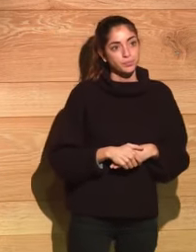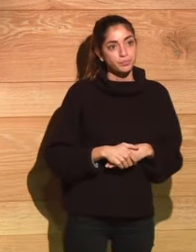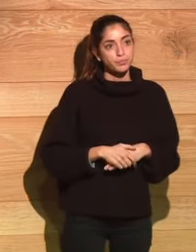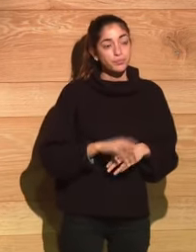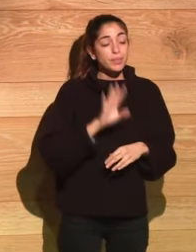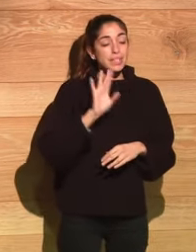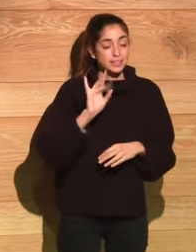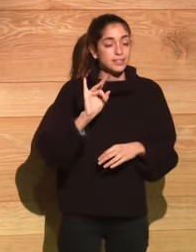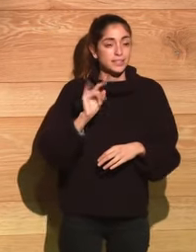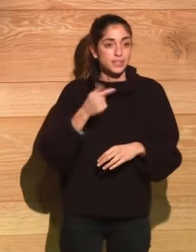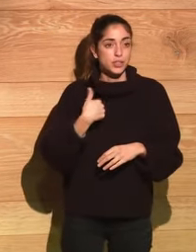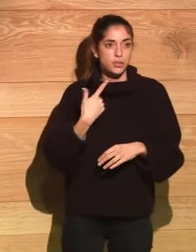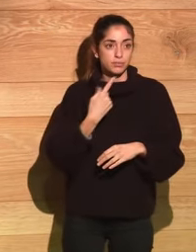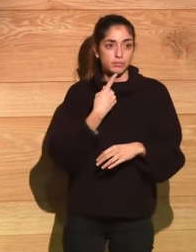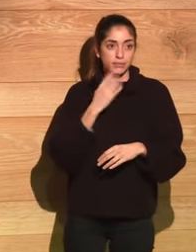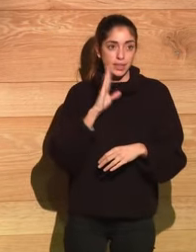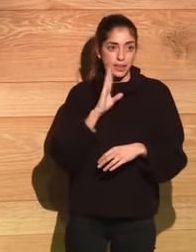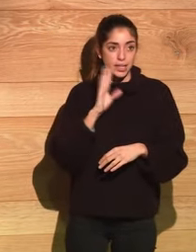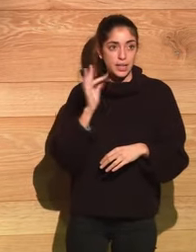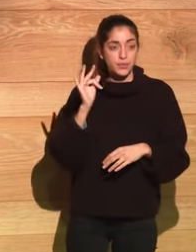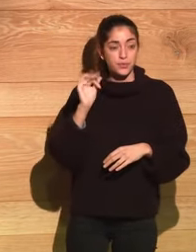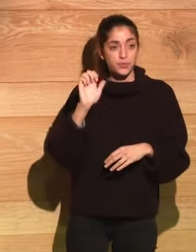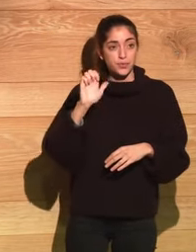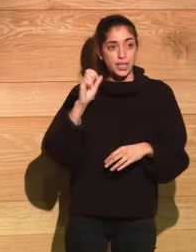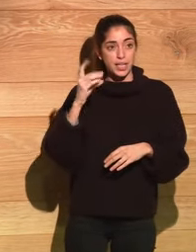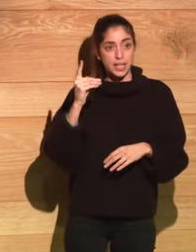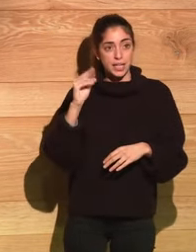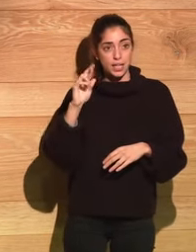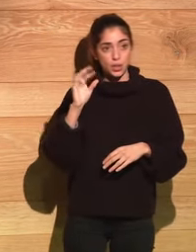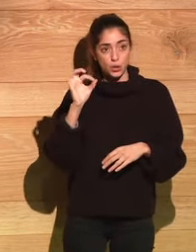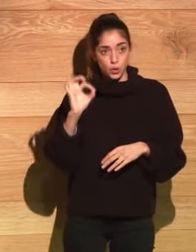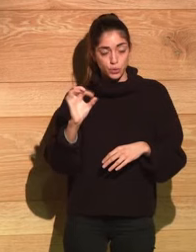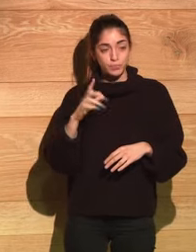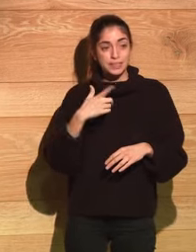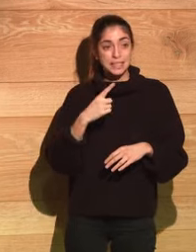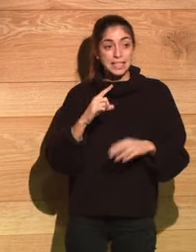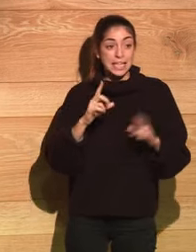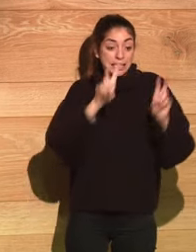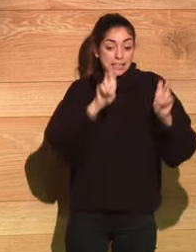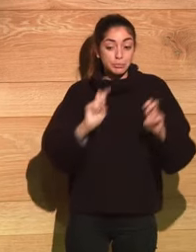Sí, antes citaba a Fedro y yo creo que es como el primer tema, ¿no?